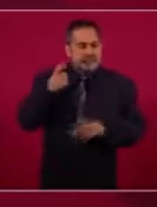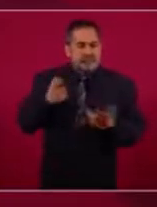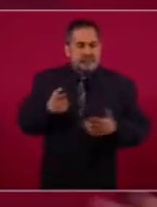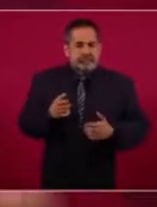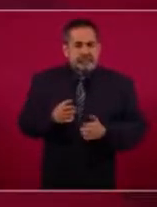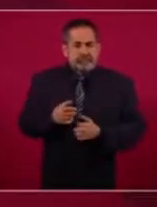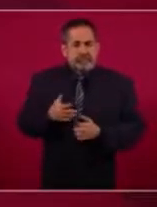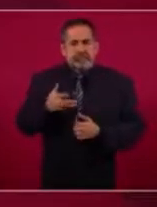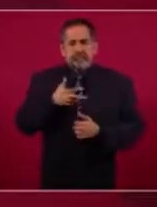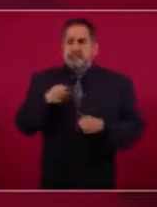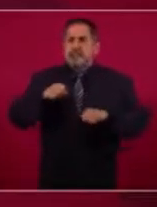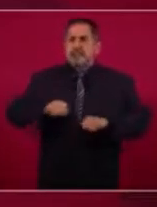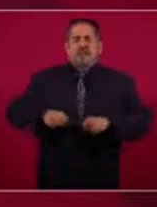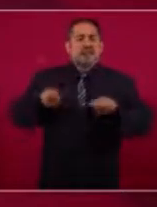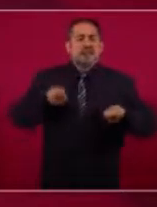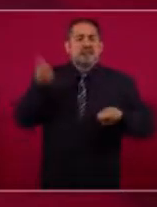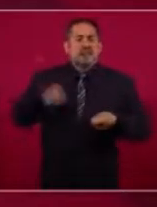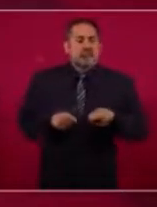tienen autoridad,